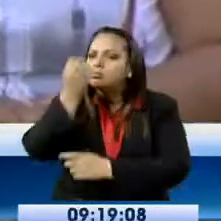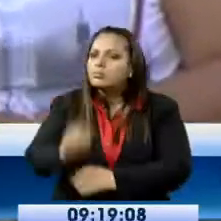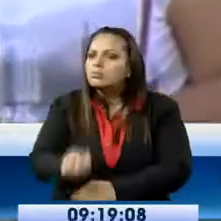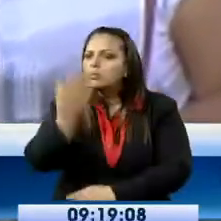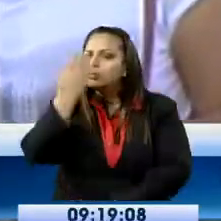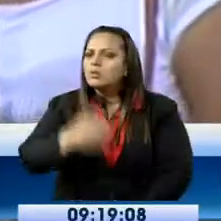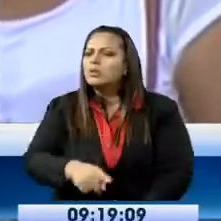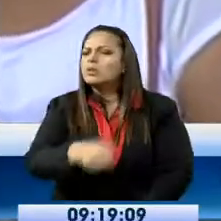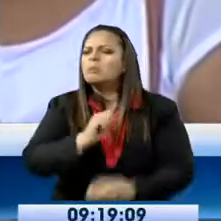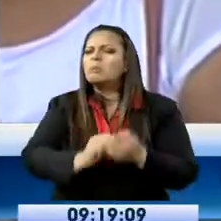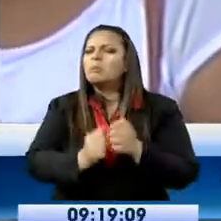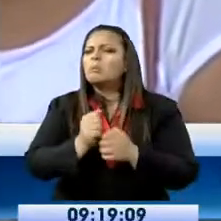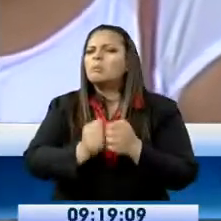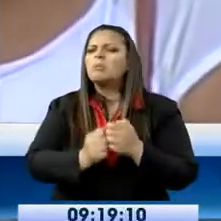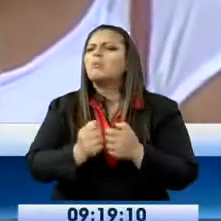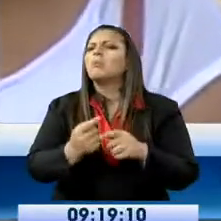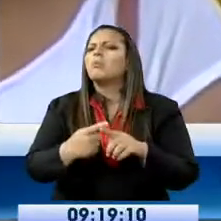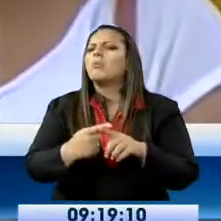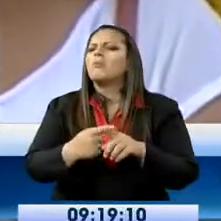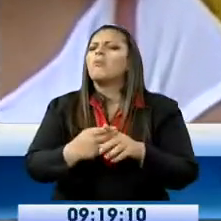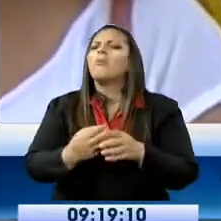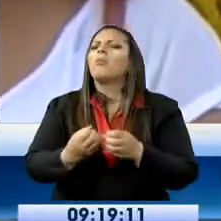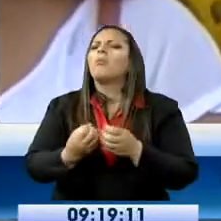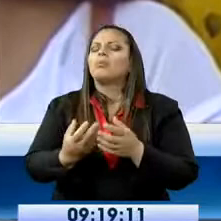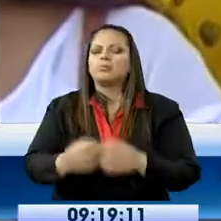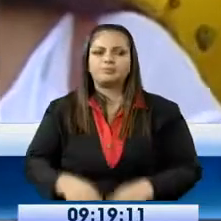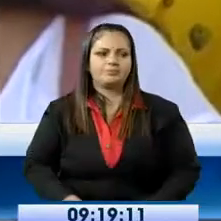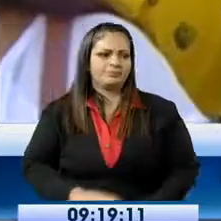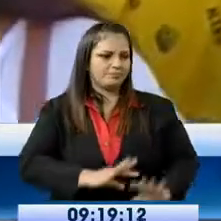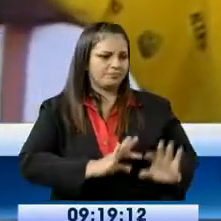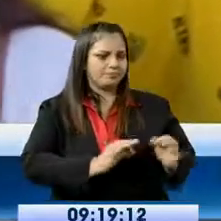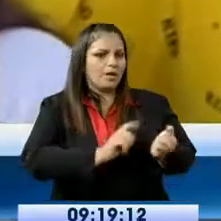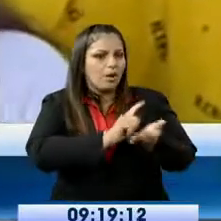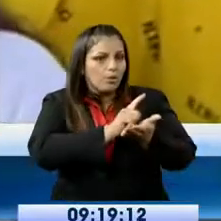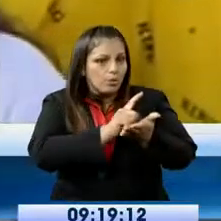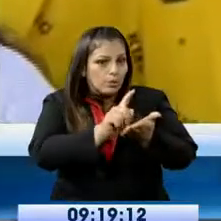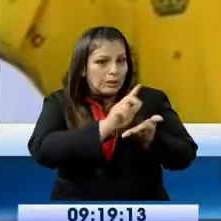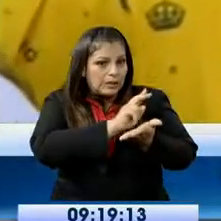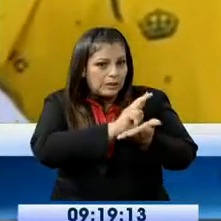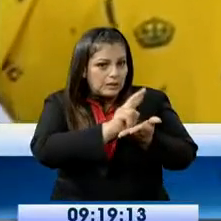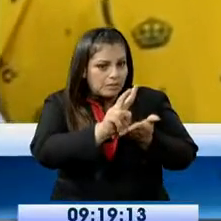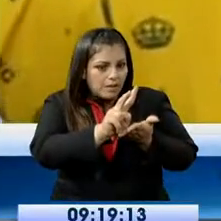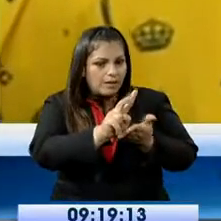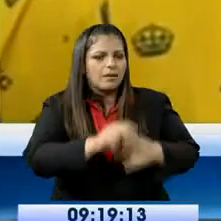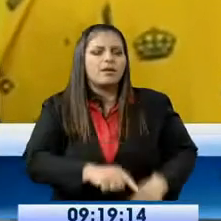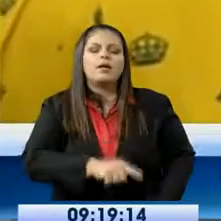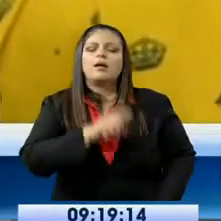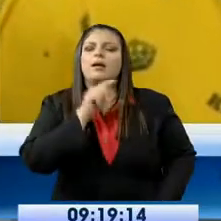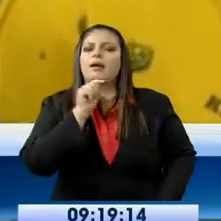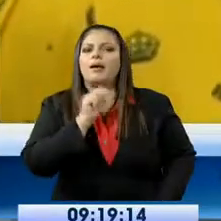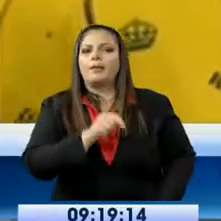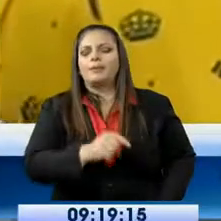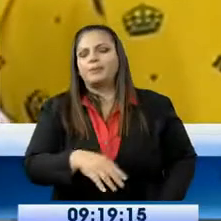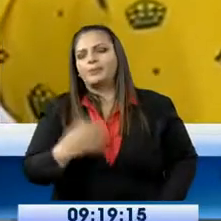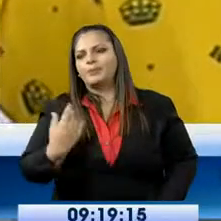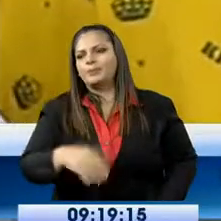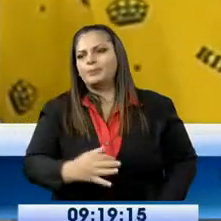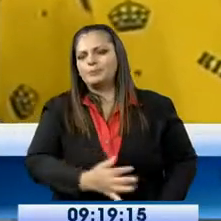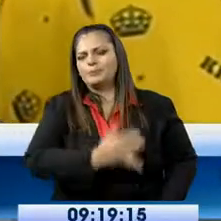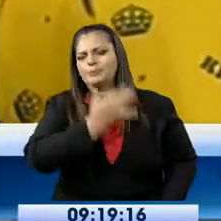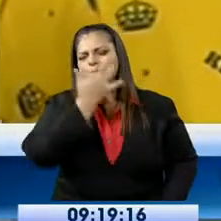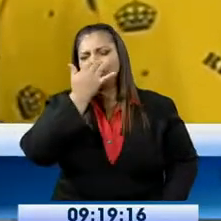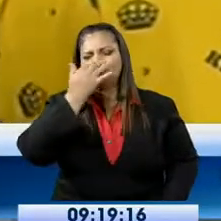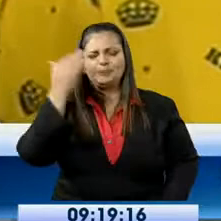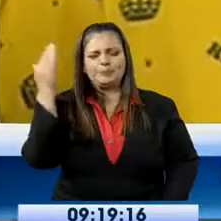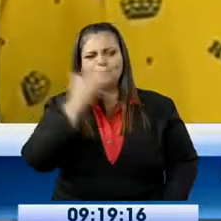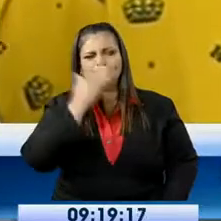Esto tenemos ya aproximadamente 15 días, de las cuales a los 8 días se comenzó a rebotar estas pestilencias. Hemos llamado